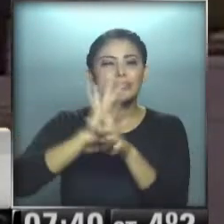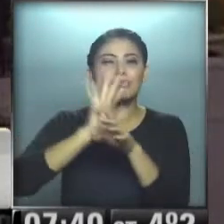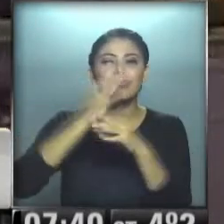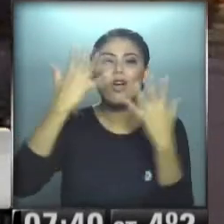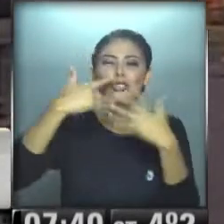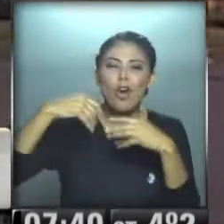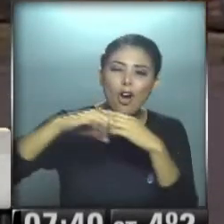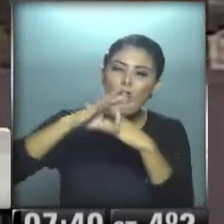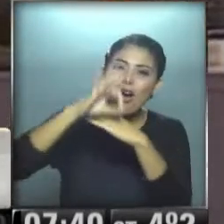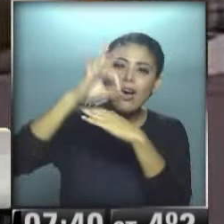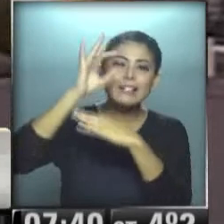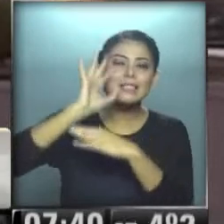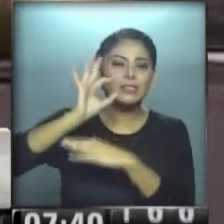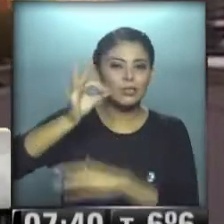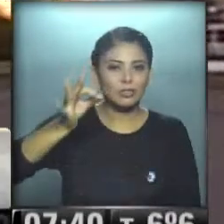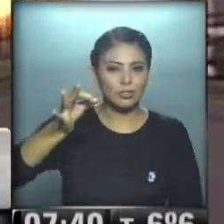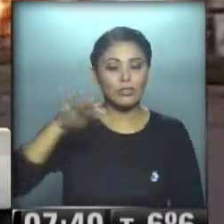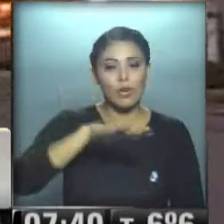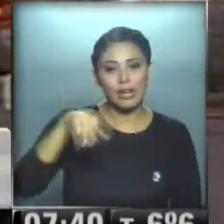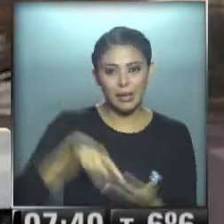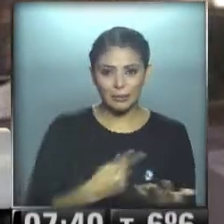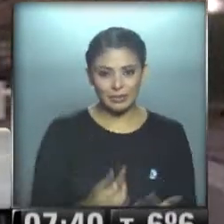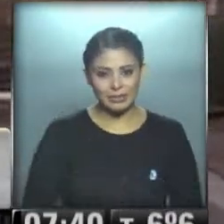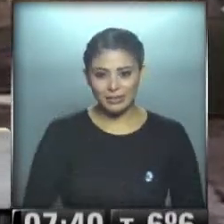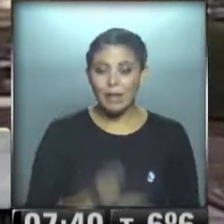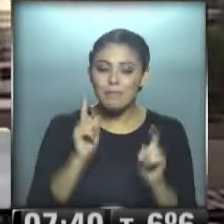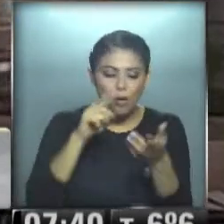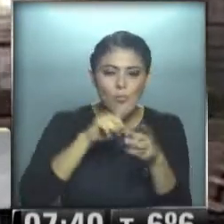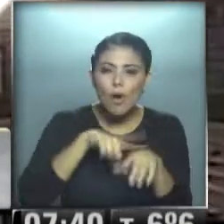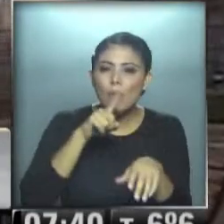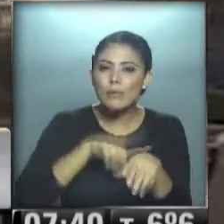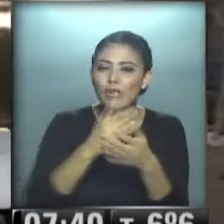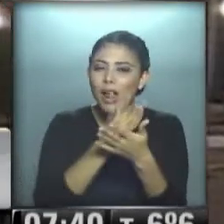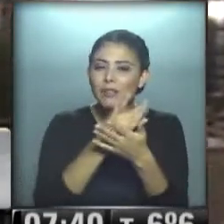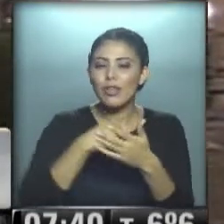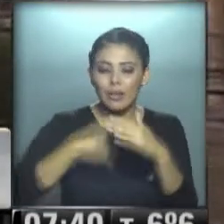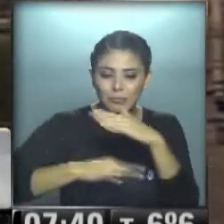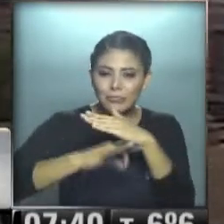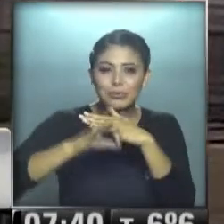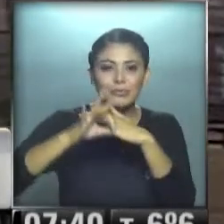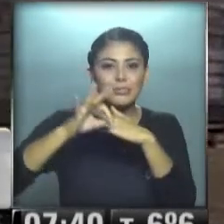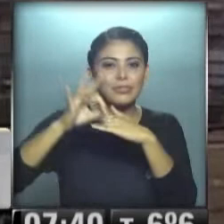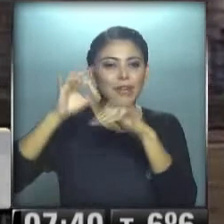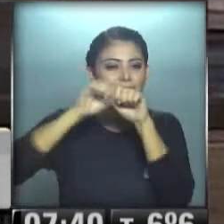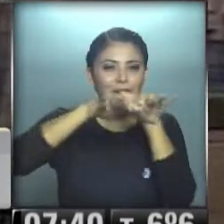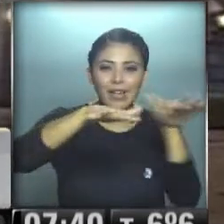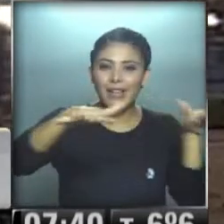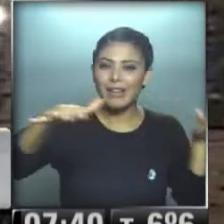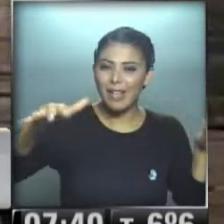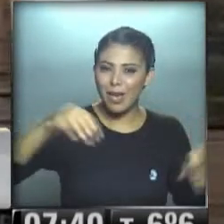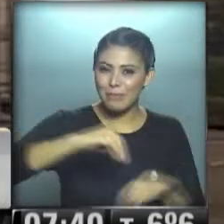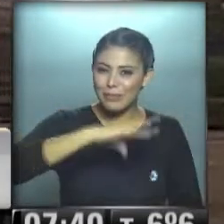comienza a pintar desde el bajo de la ciudad de buenos aires- en ese momento el límite que yo digo el alba el amanecer la